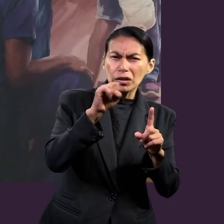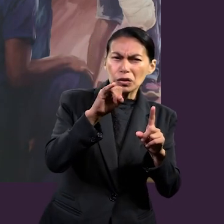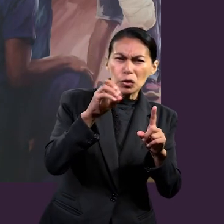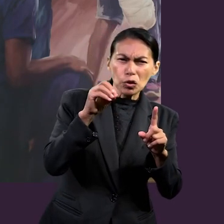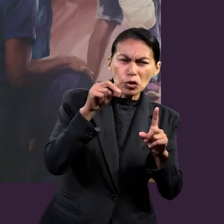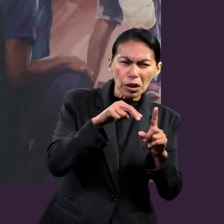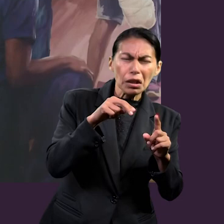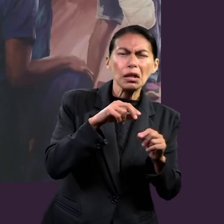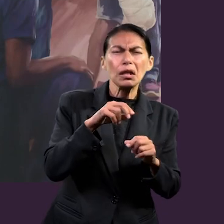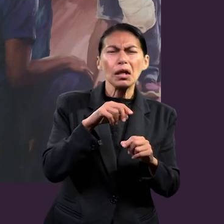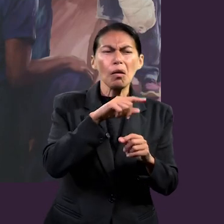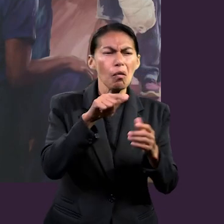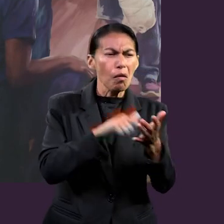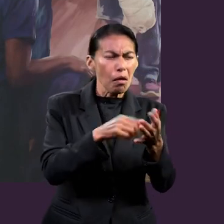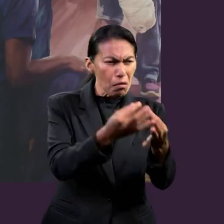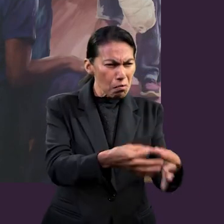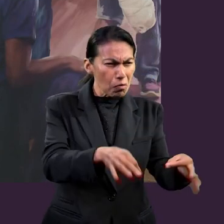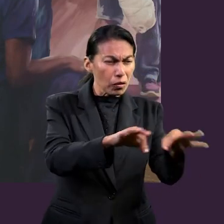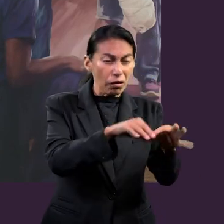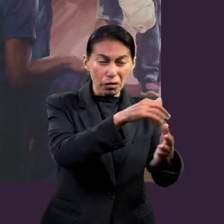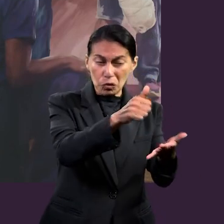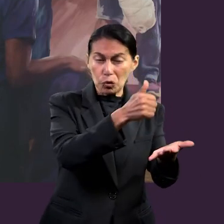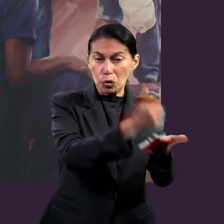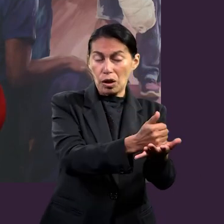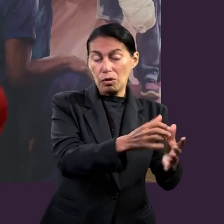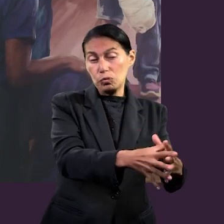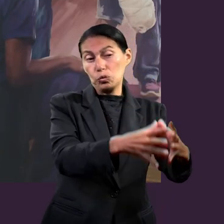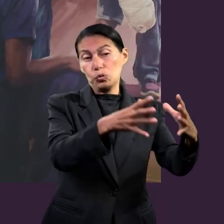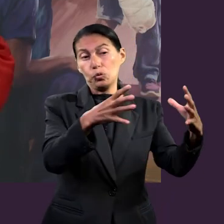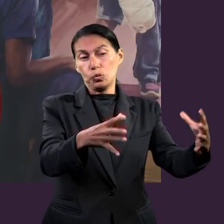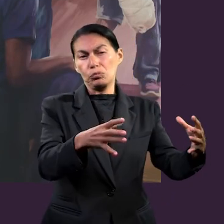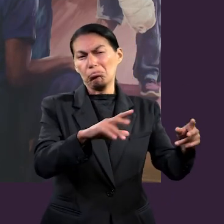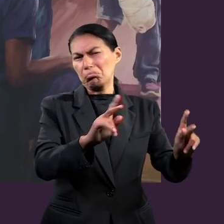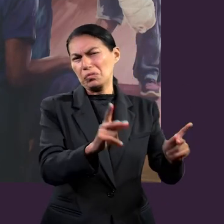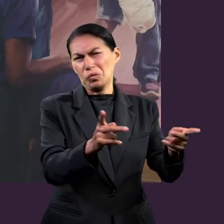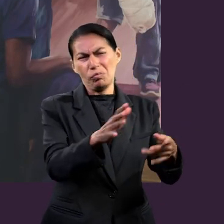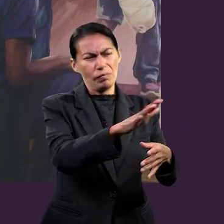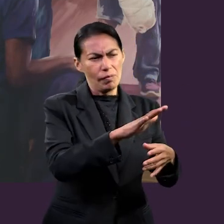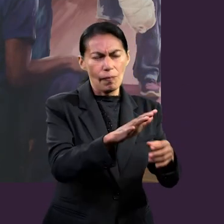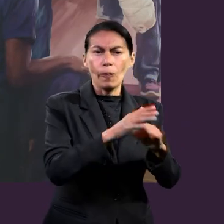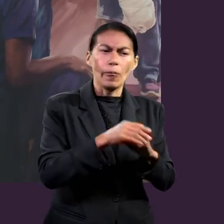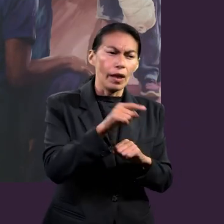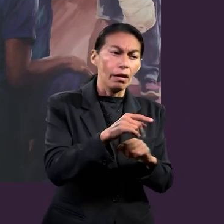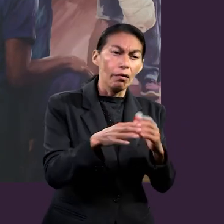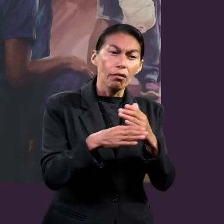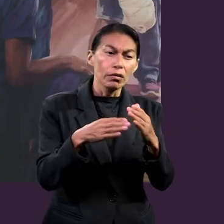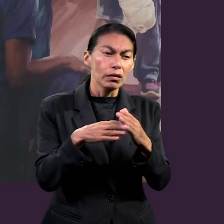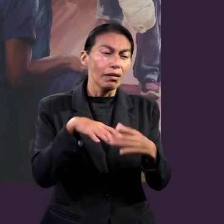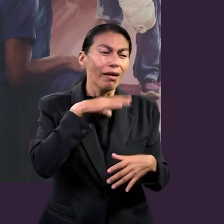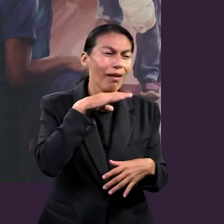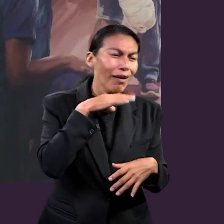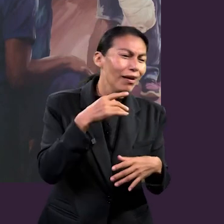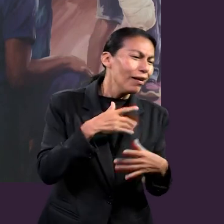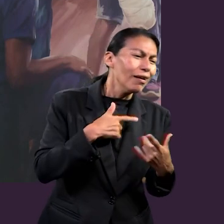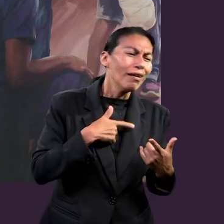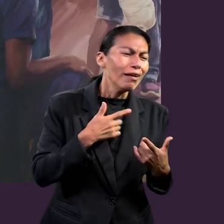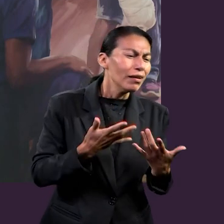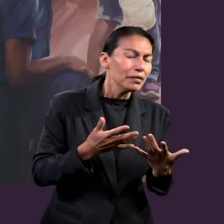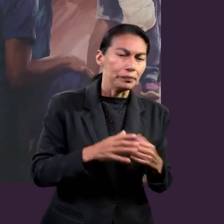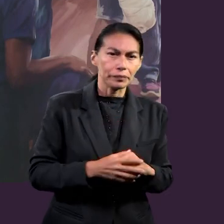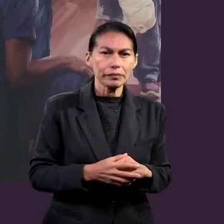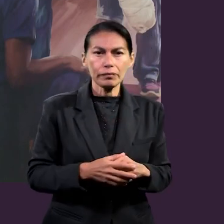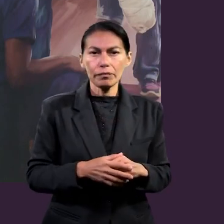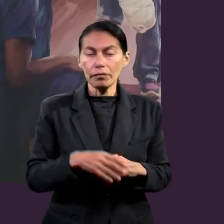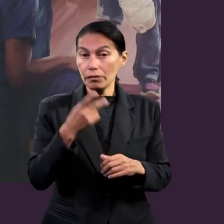importante en su tiempo. Entonces, como ciudad importante y grande, comercio y todo, pues hay muchas distracciones. Y